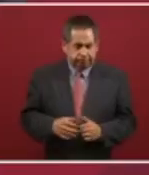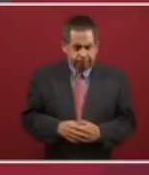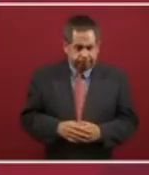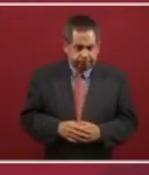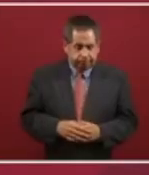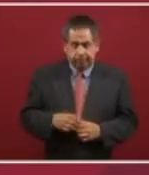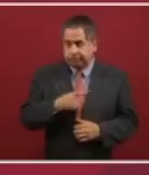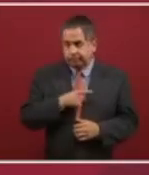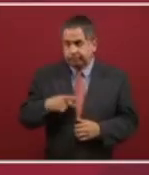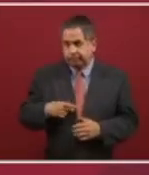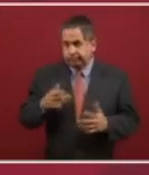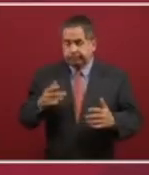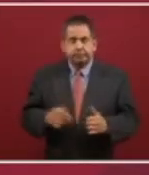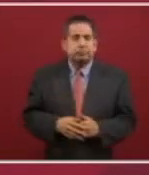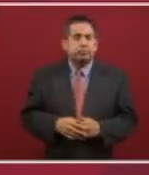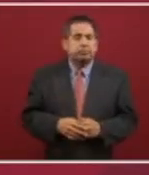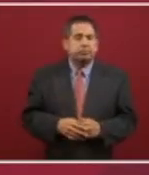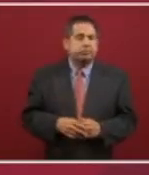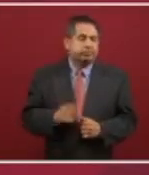se tiene que